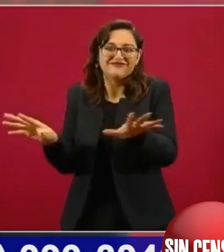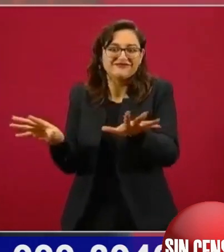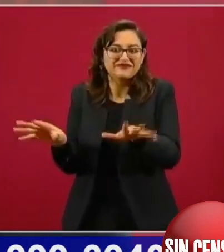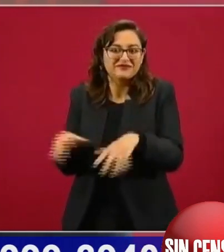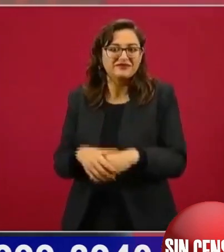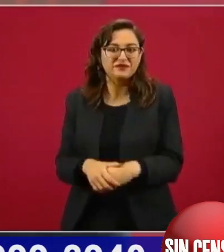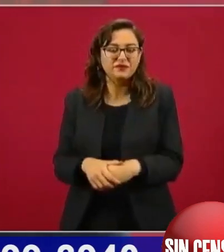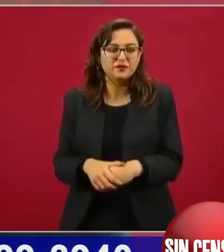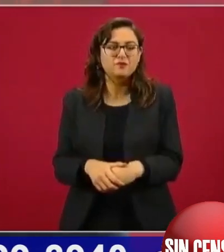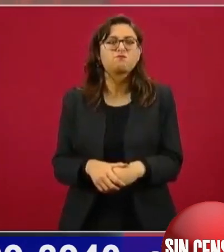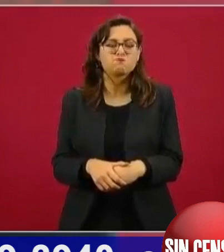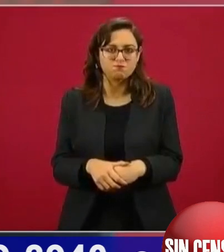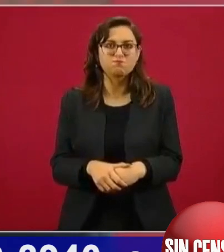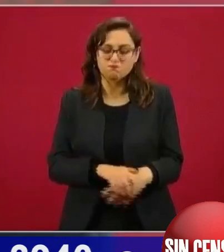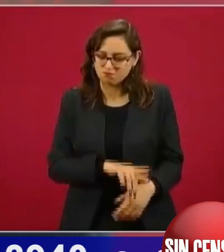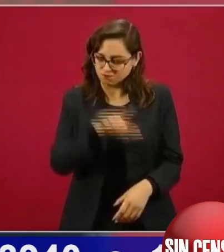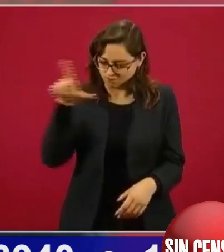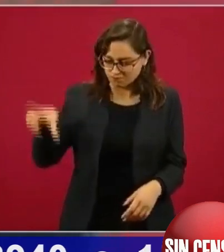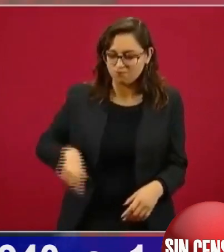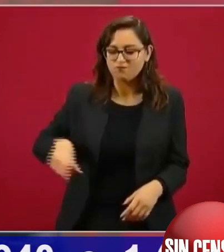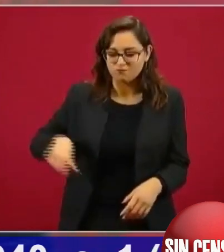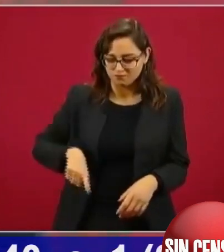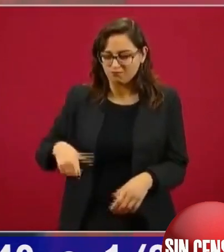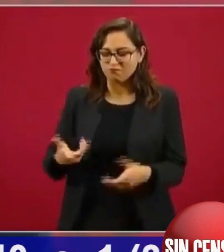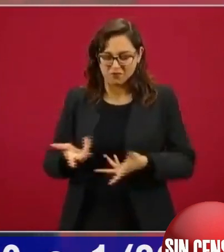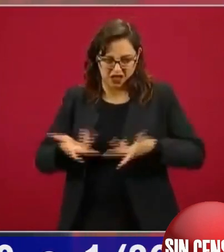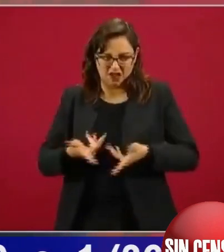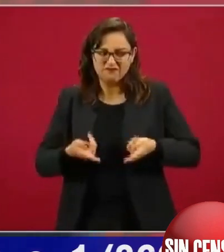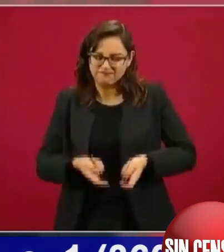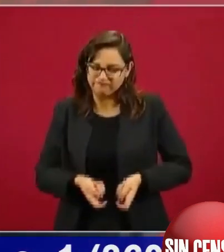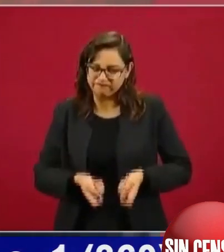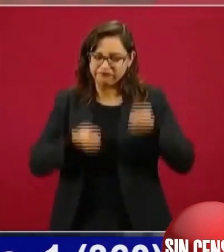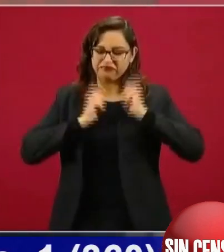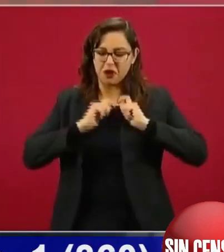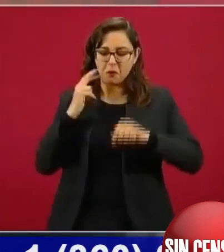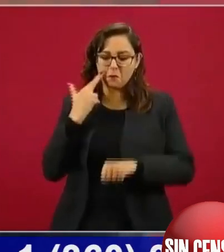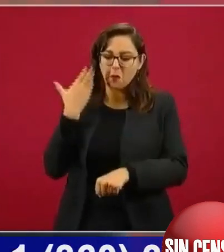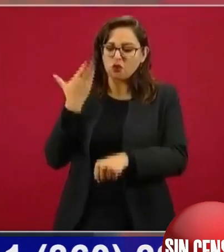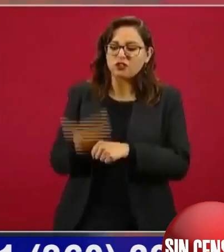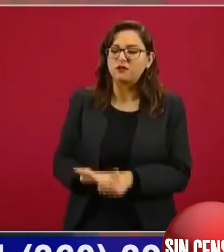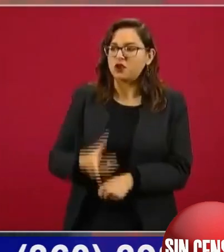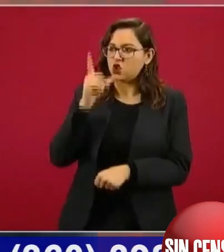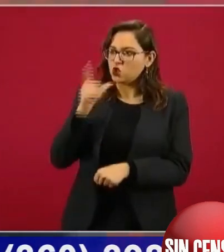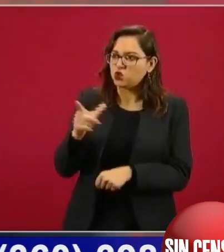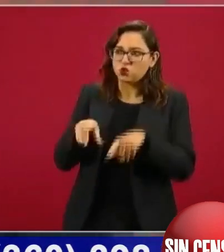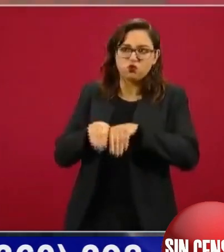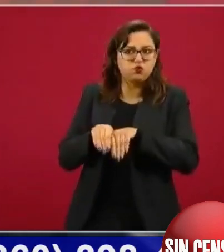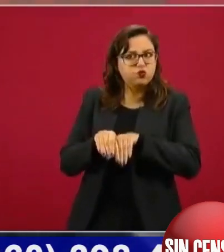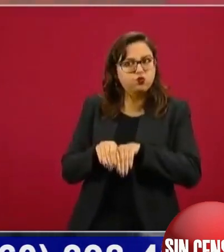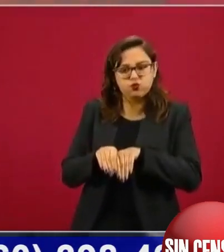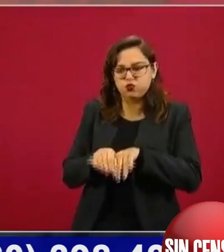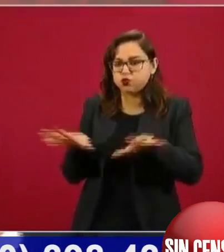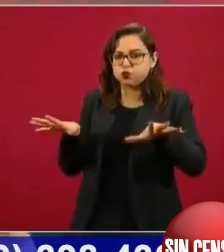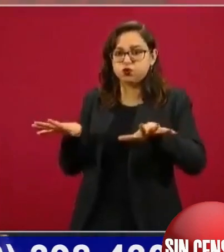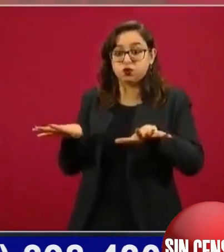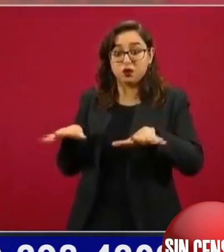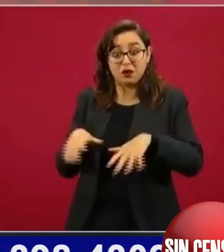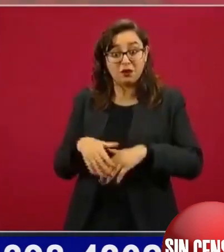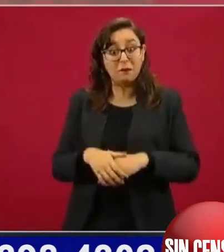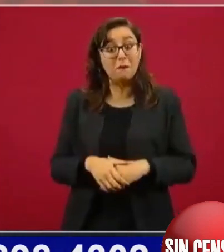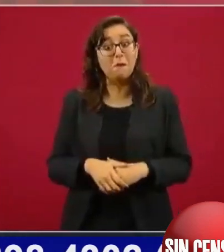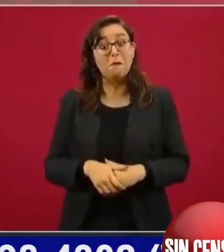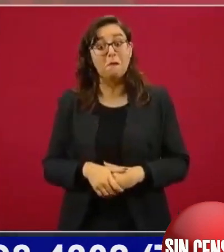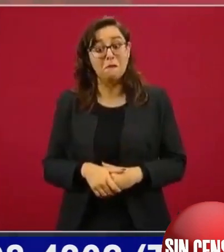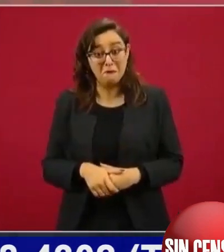y por eso el gobierno se va a hacer cargo de prestar el servicio eléctrico. Y desde